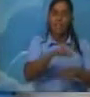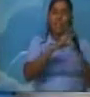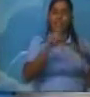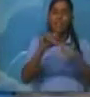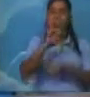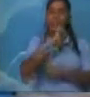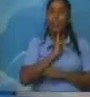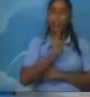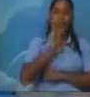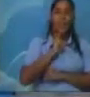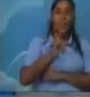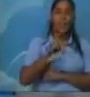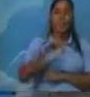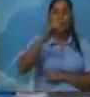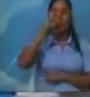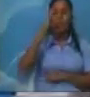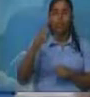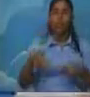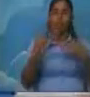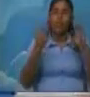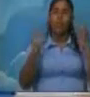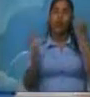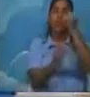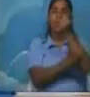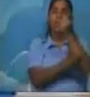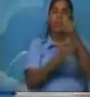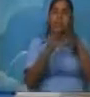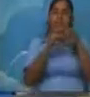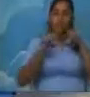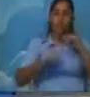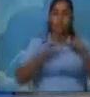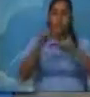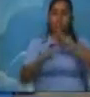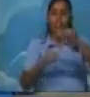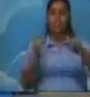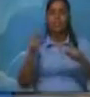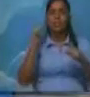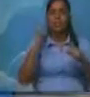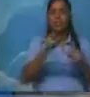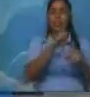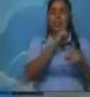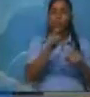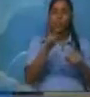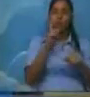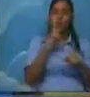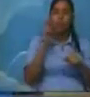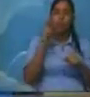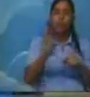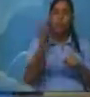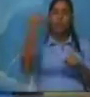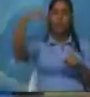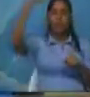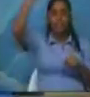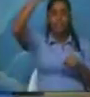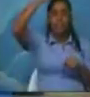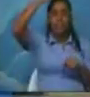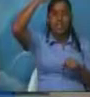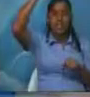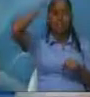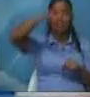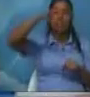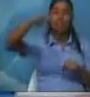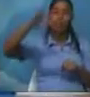Israel que Dios le dio a Abraham y a su descendencia el nombre de sus Reyes